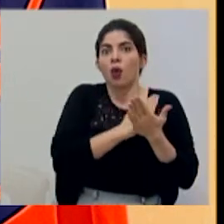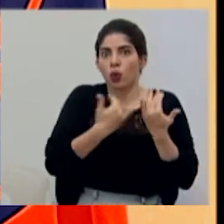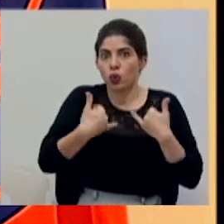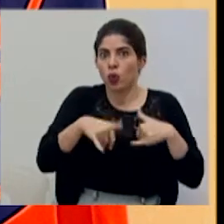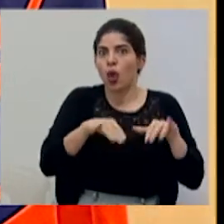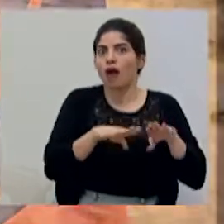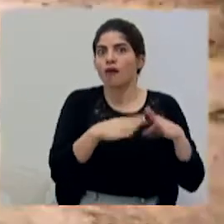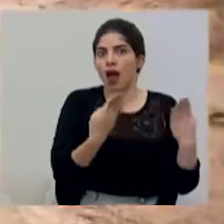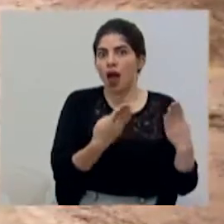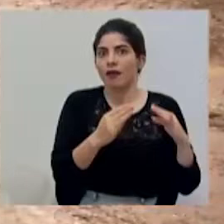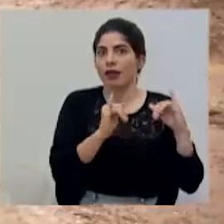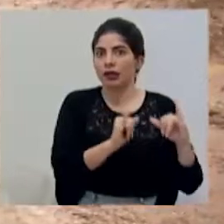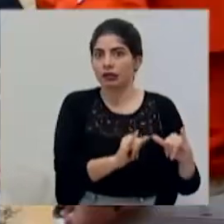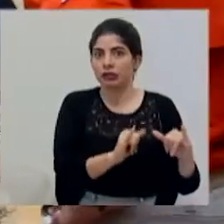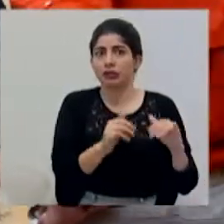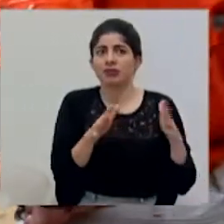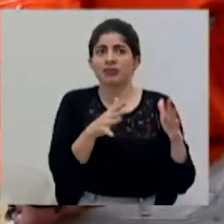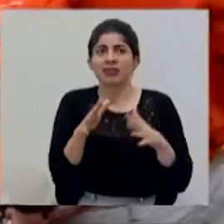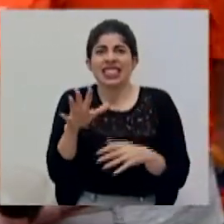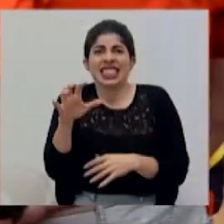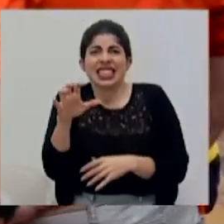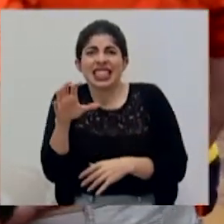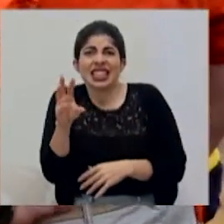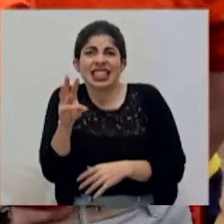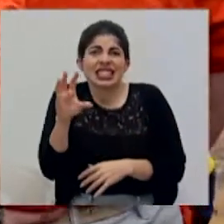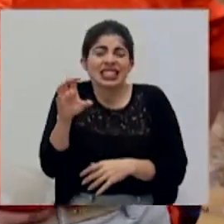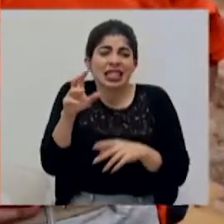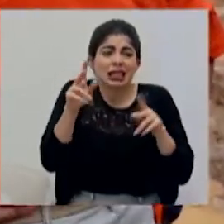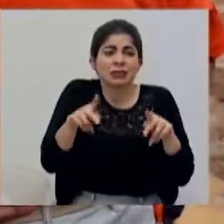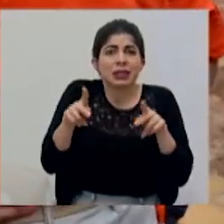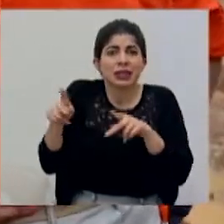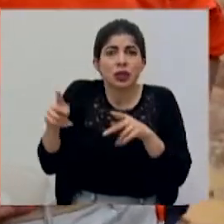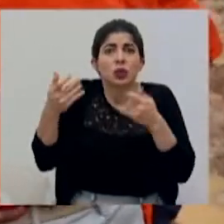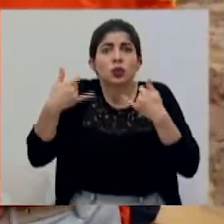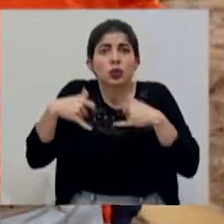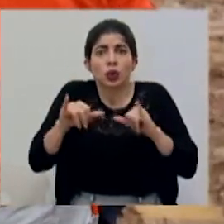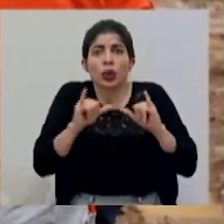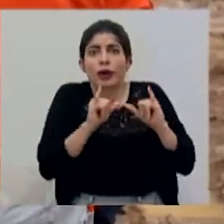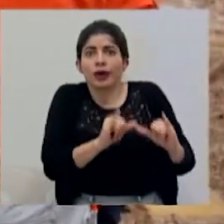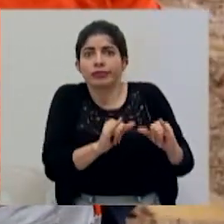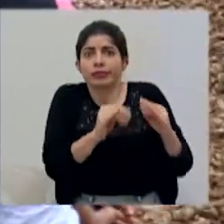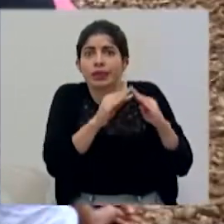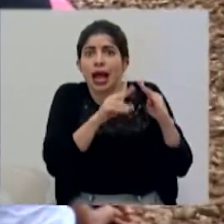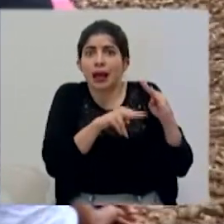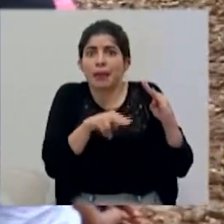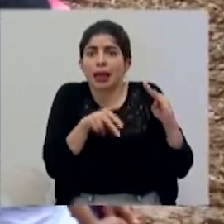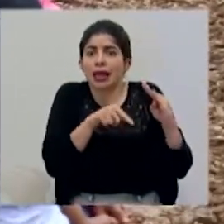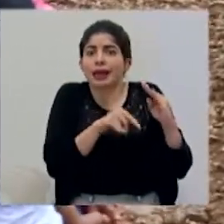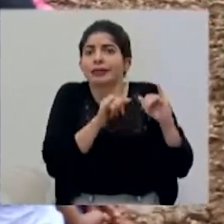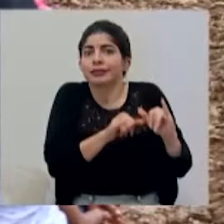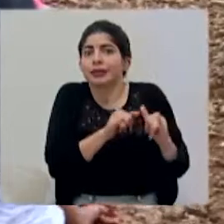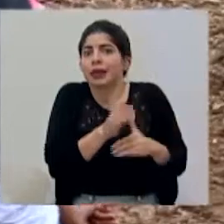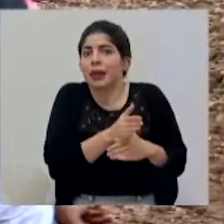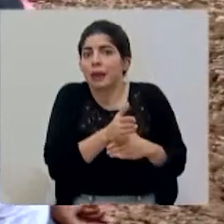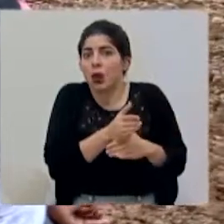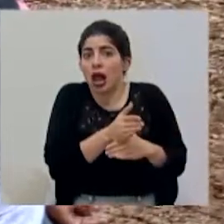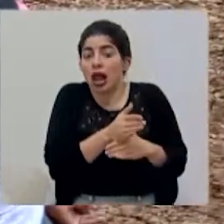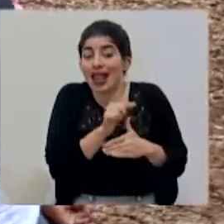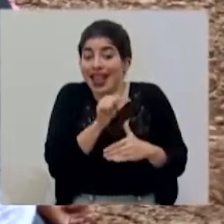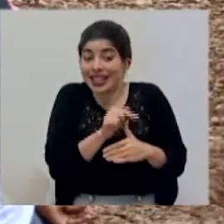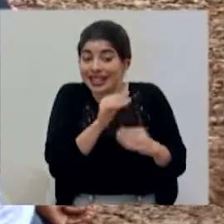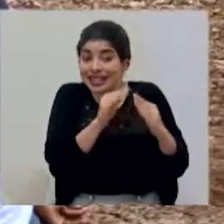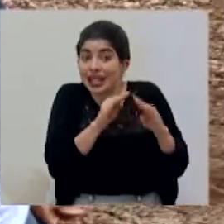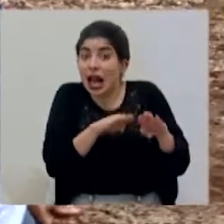hablando de aproximadamente entre 500 y 600 personas aún se mantienen en albergues temporales. Estos albergues